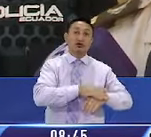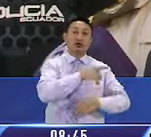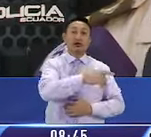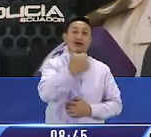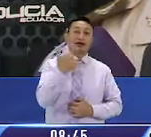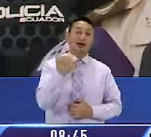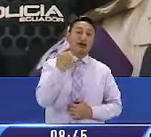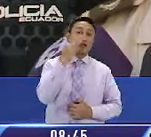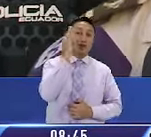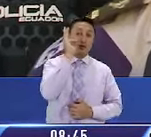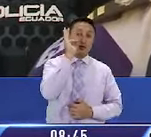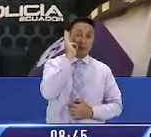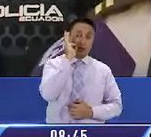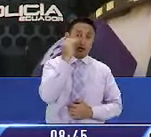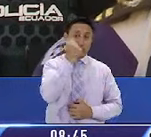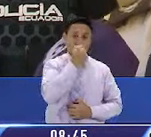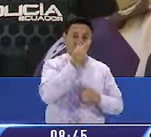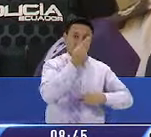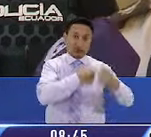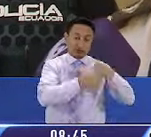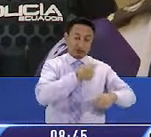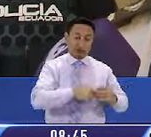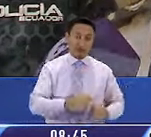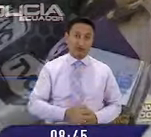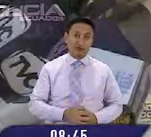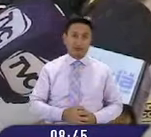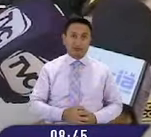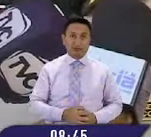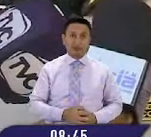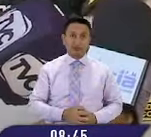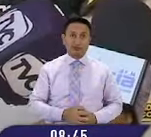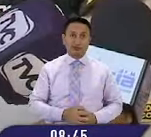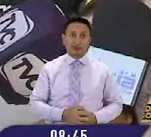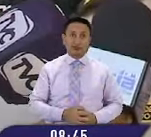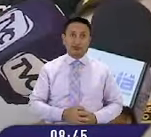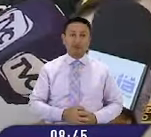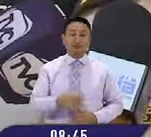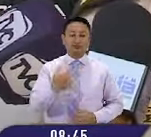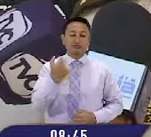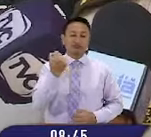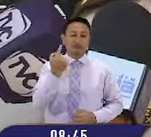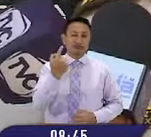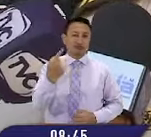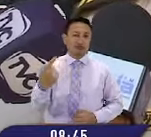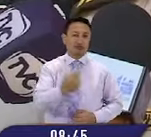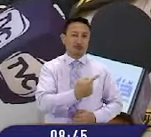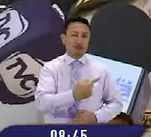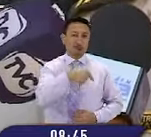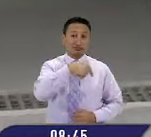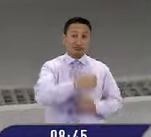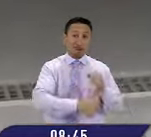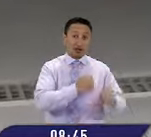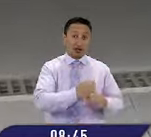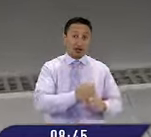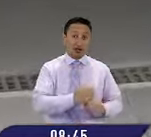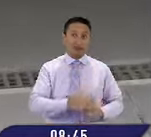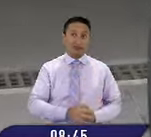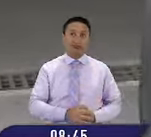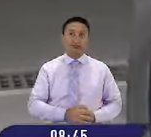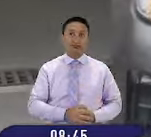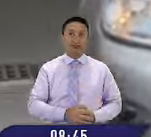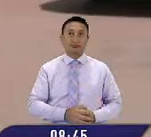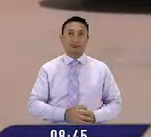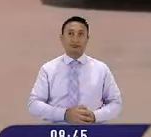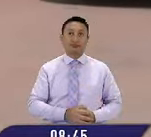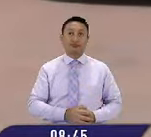tráfico ilegal de sustancias sujetas a fiscalización. Tenemos claro que aparentemente es de este año la boleta. Esto mientras en el sector